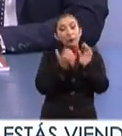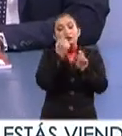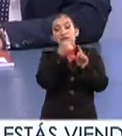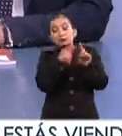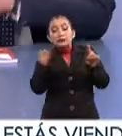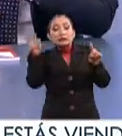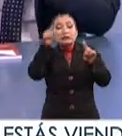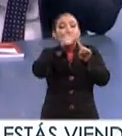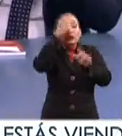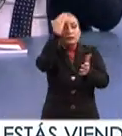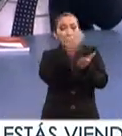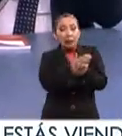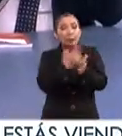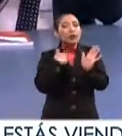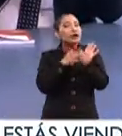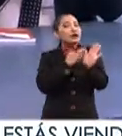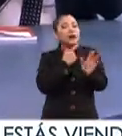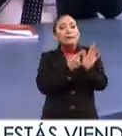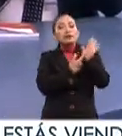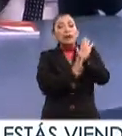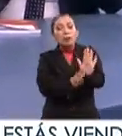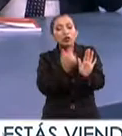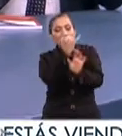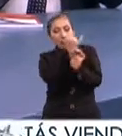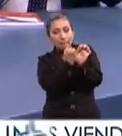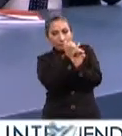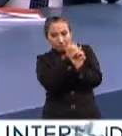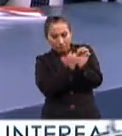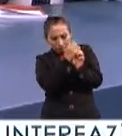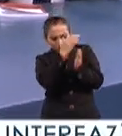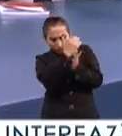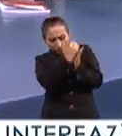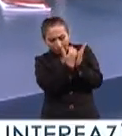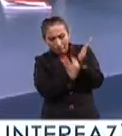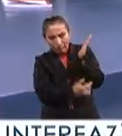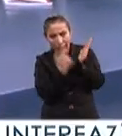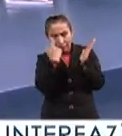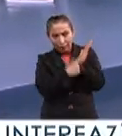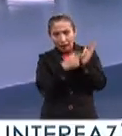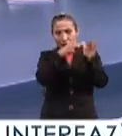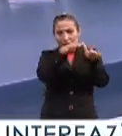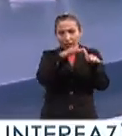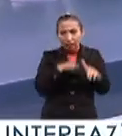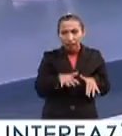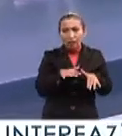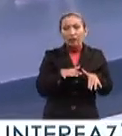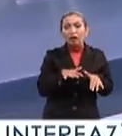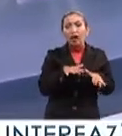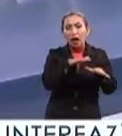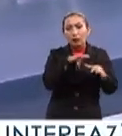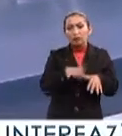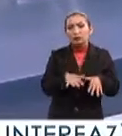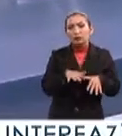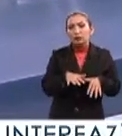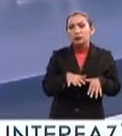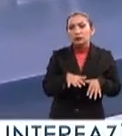ciclo, porque presentamos un documento diagnóstico en el museo, en el